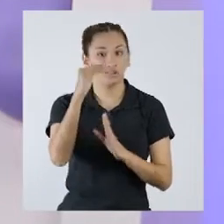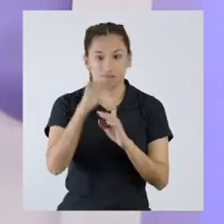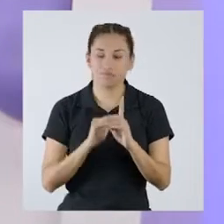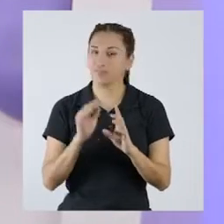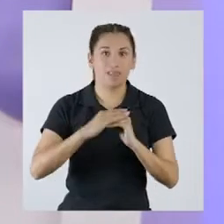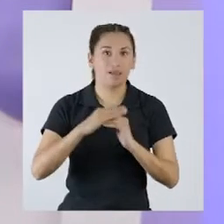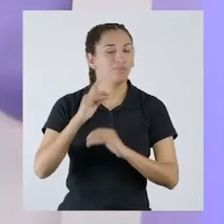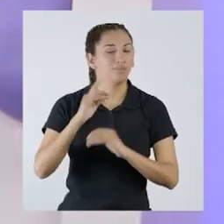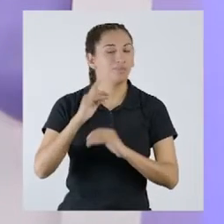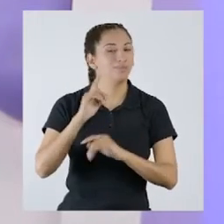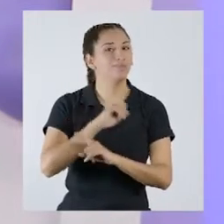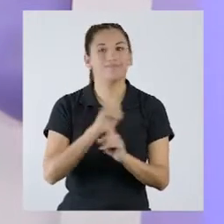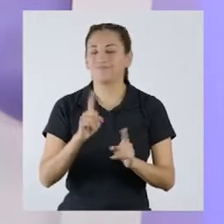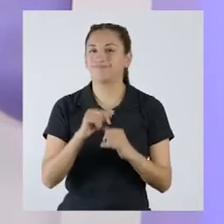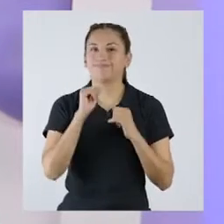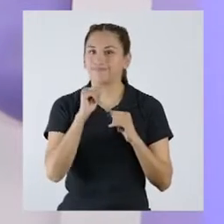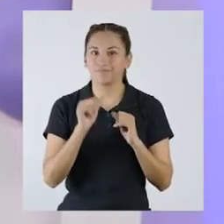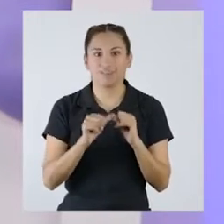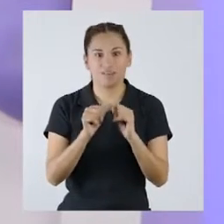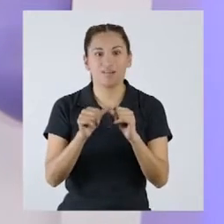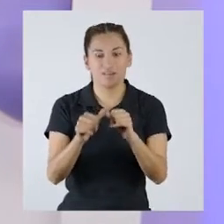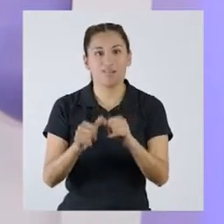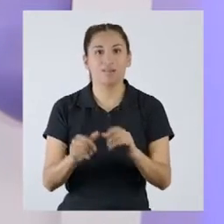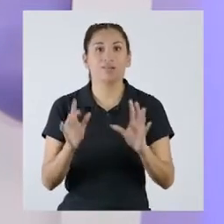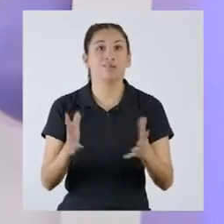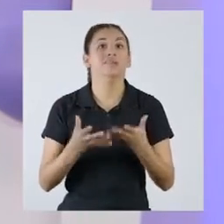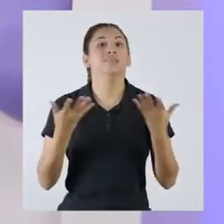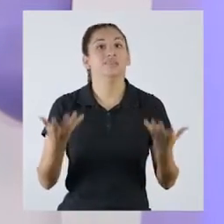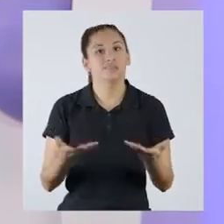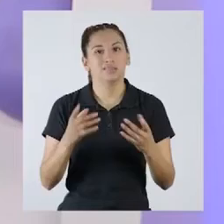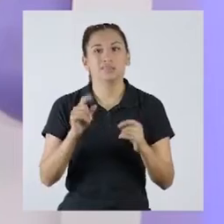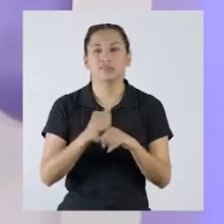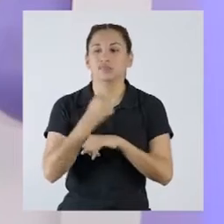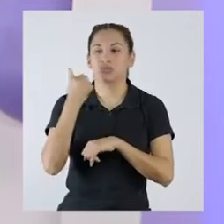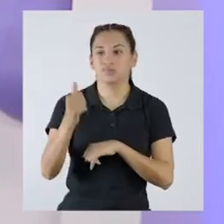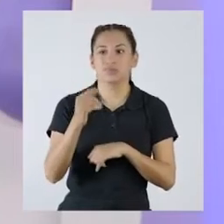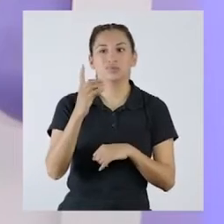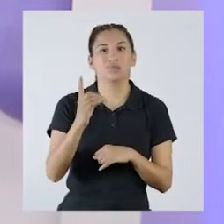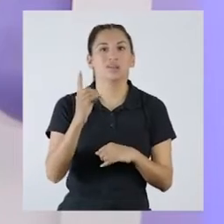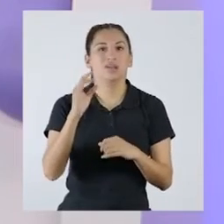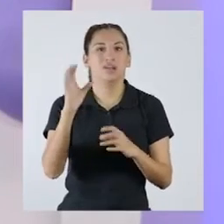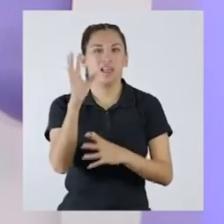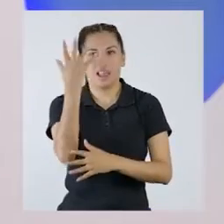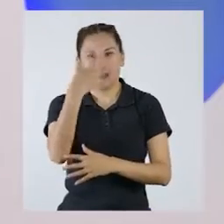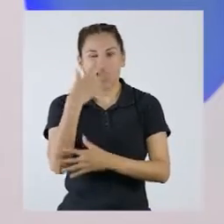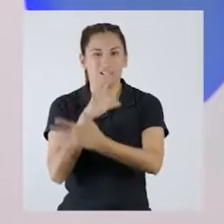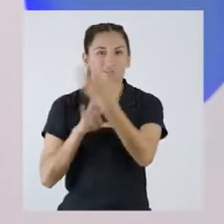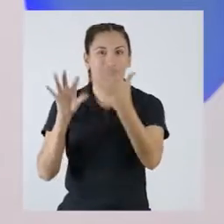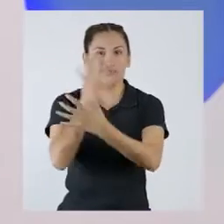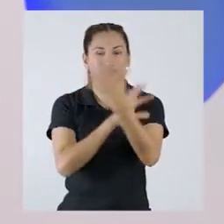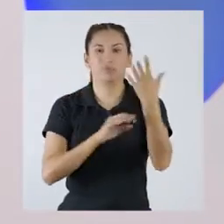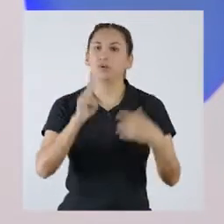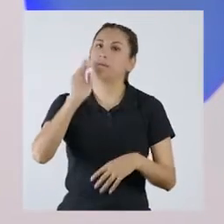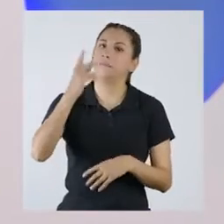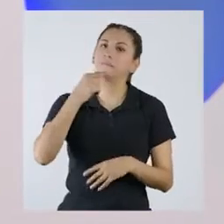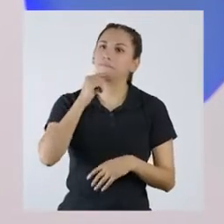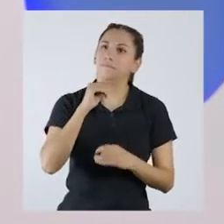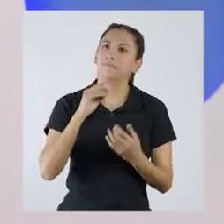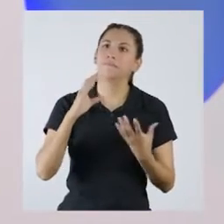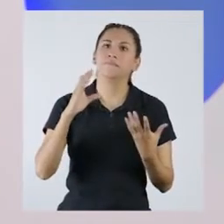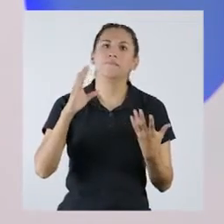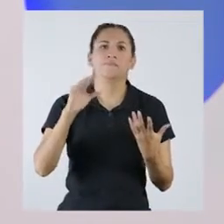ni frenar el incremento del efecto invernadero por emisiones del dióxido de carbono. Profesora Carla,